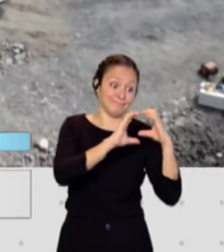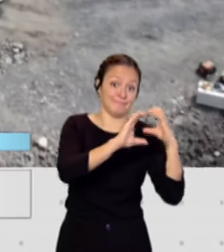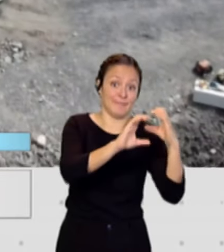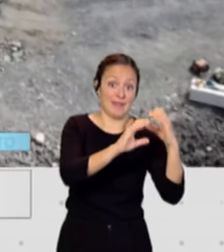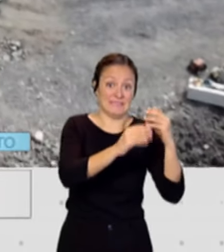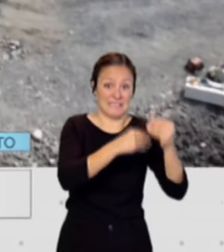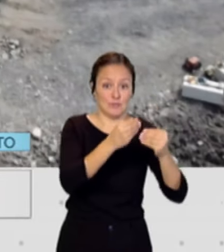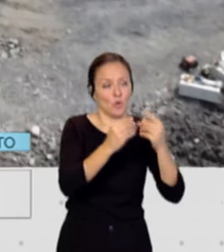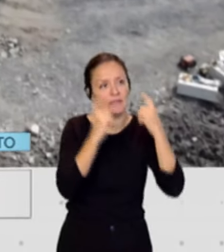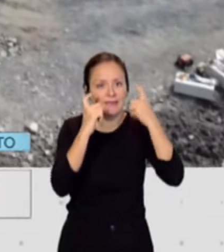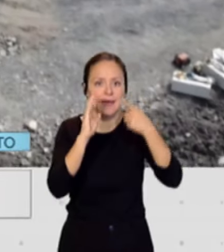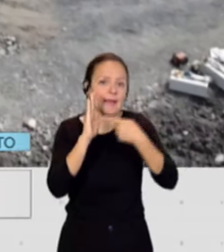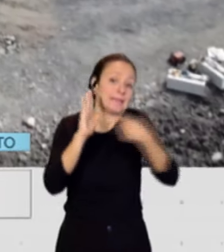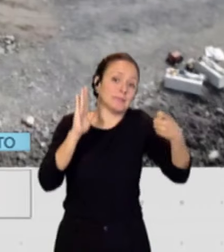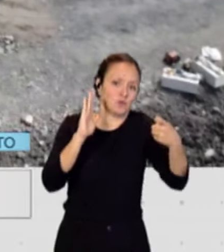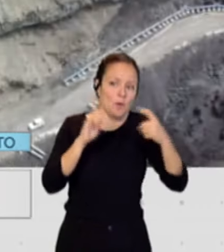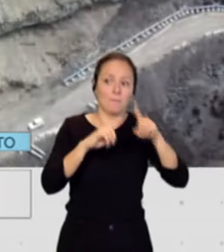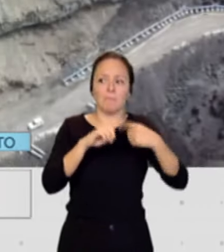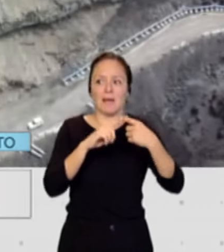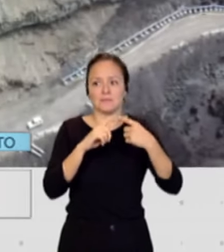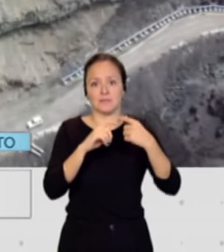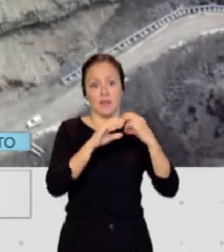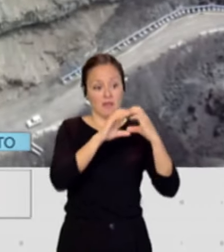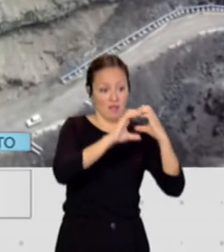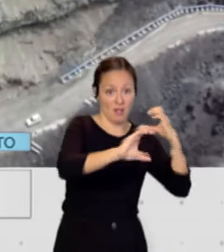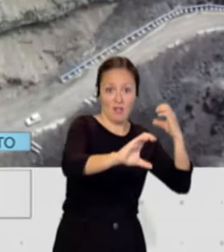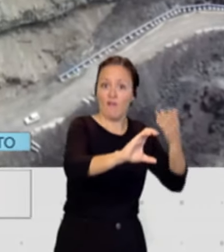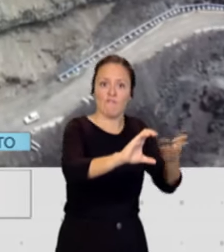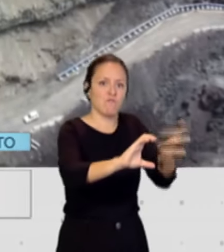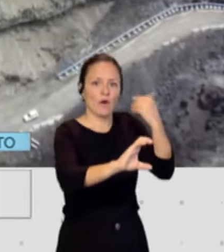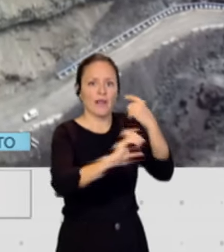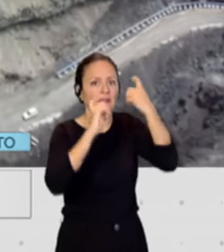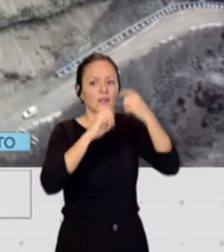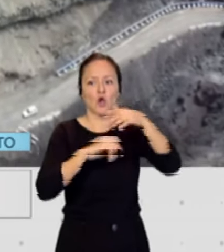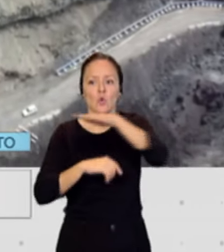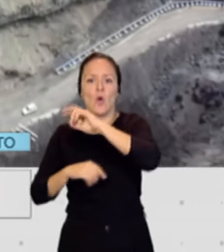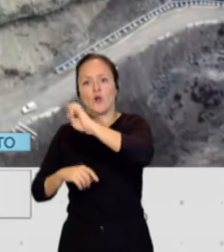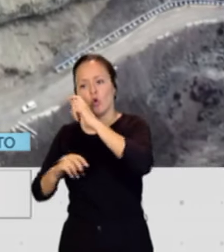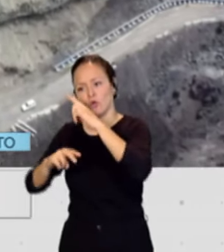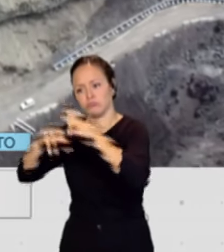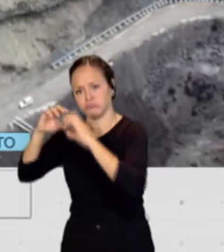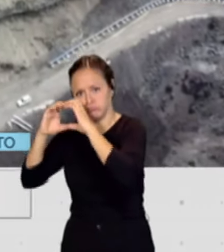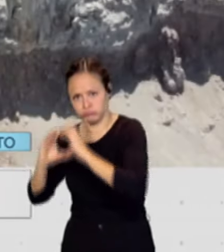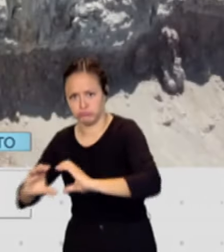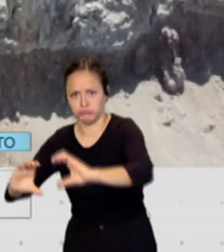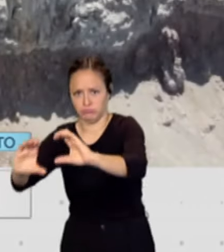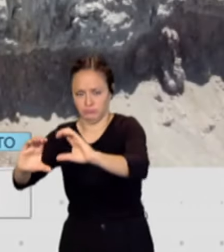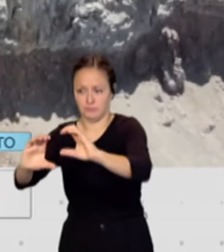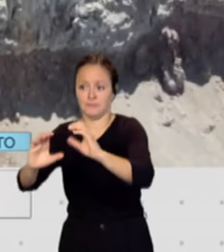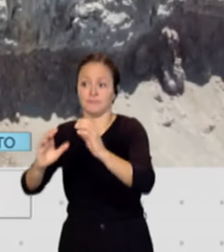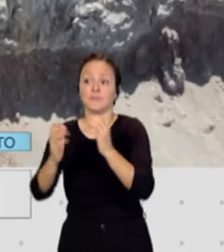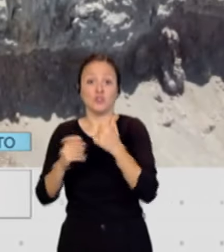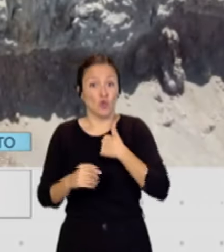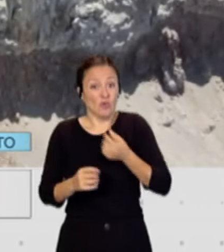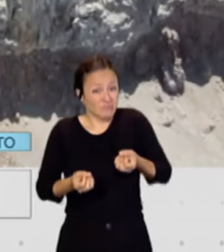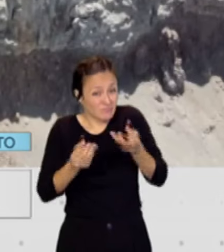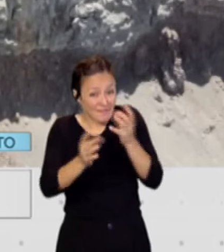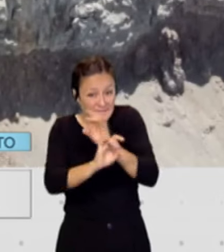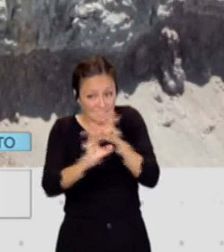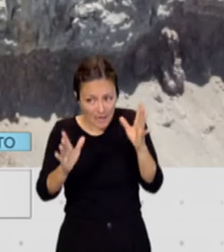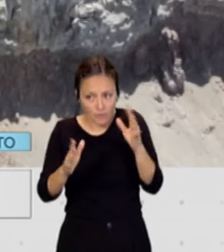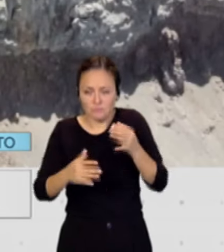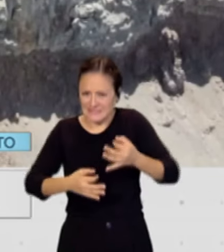evitar bueno La retirada de esa de esa infraestructura y hacerla por otro lado No yo lo que quiero dejar claro es que lo que sí se garantiza es que